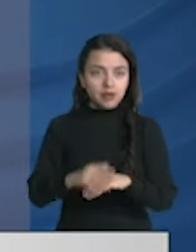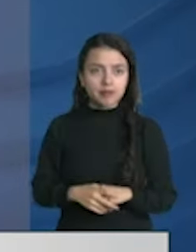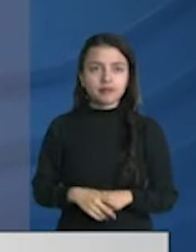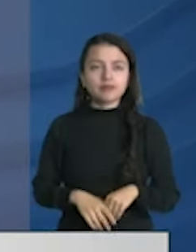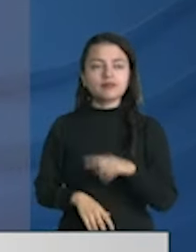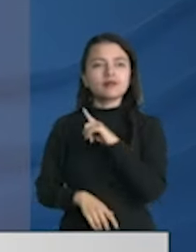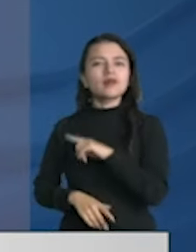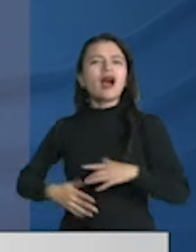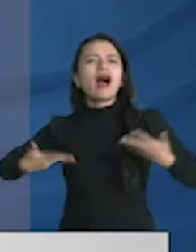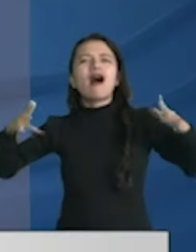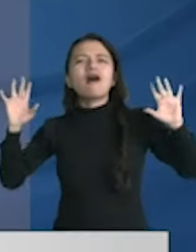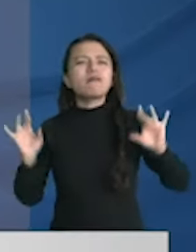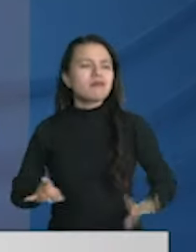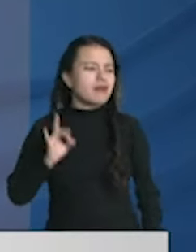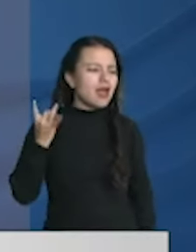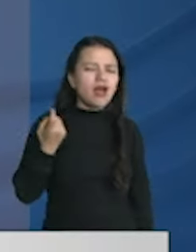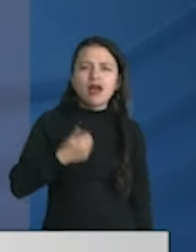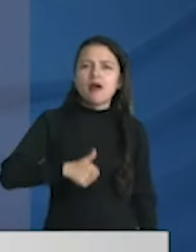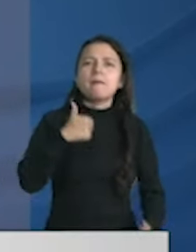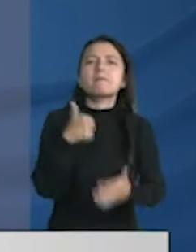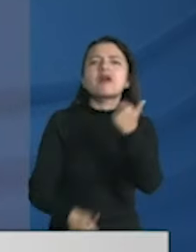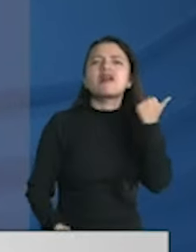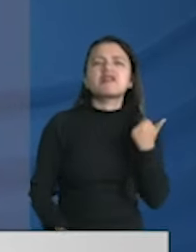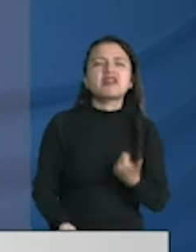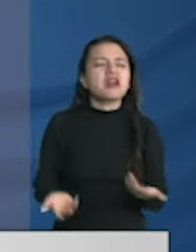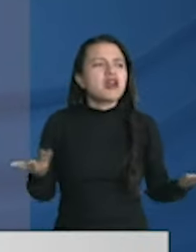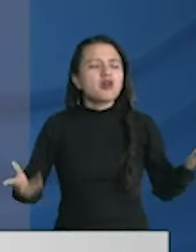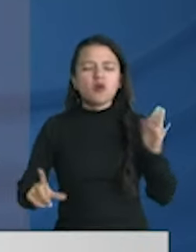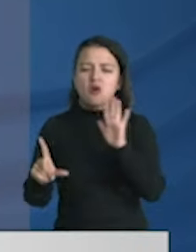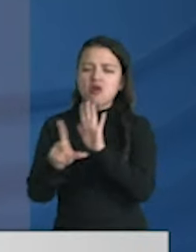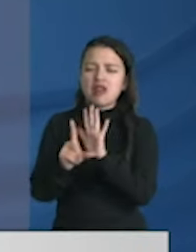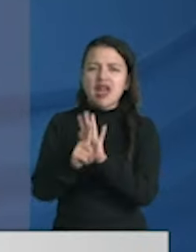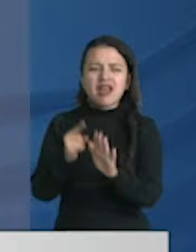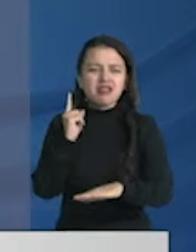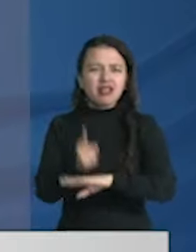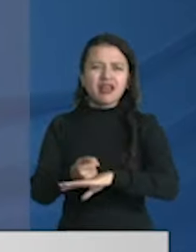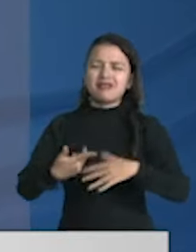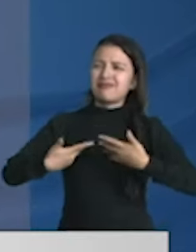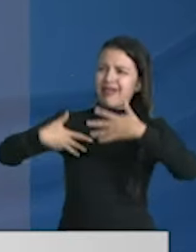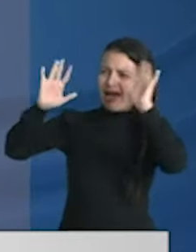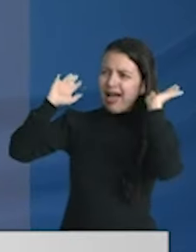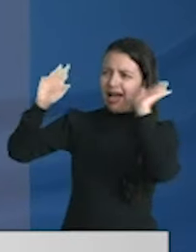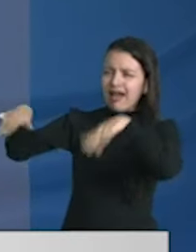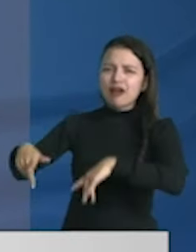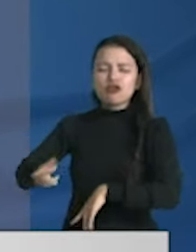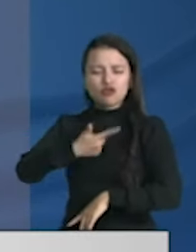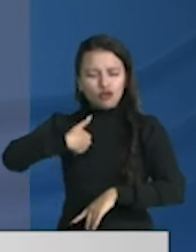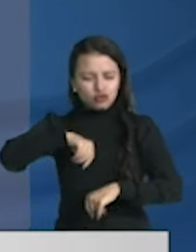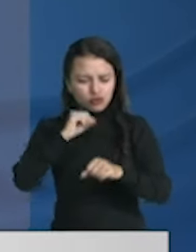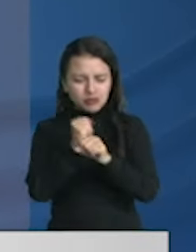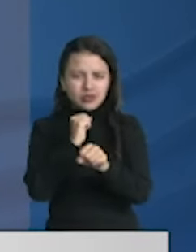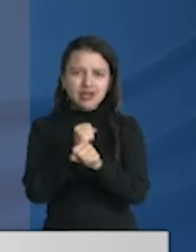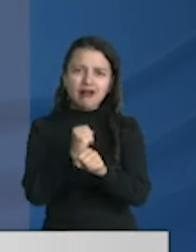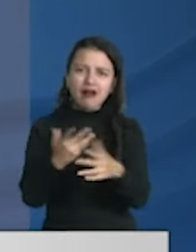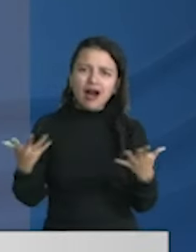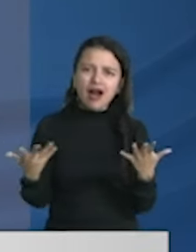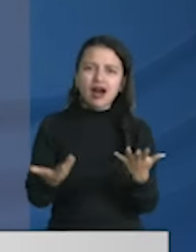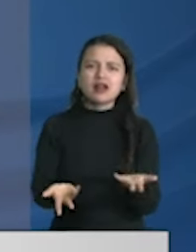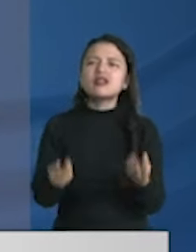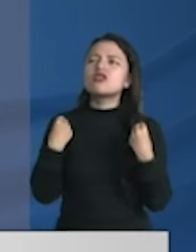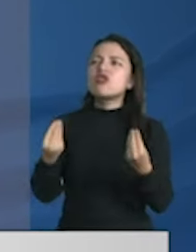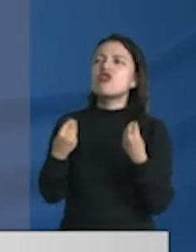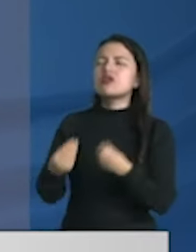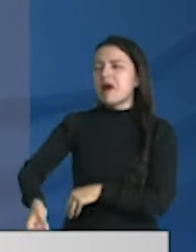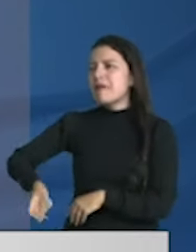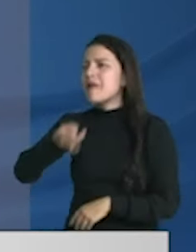formen mierdero grande. Amigo, aquí en la ciudad hay cosas que hacer, hay cosas que hacer. No estamos para estar